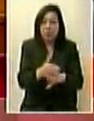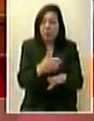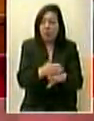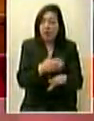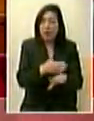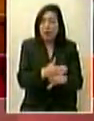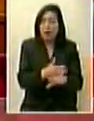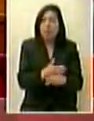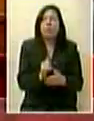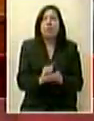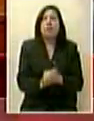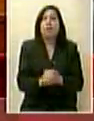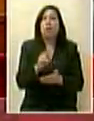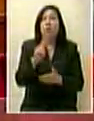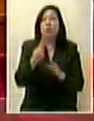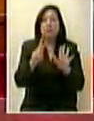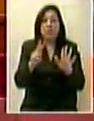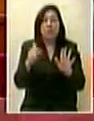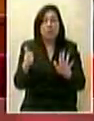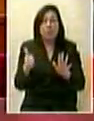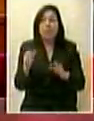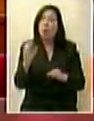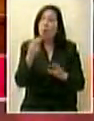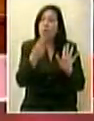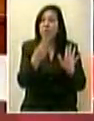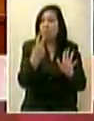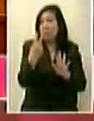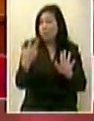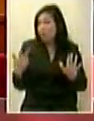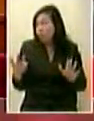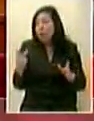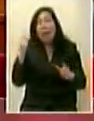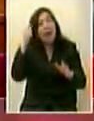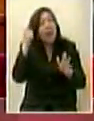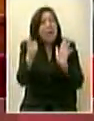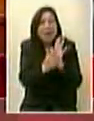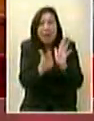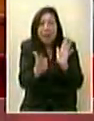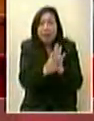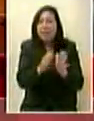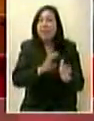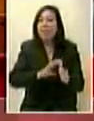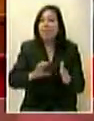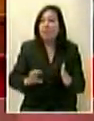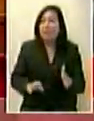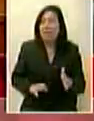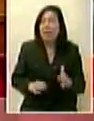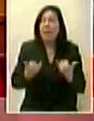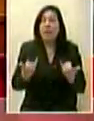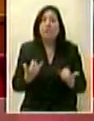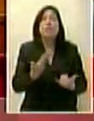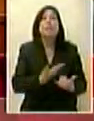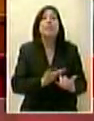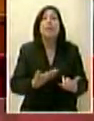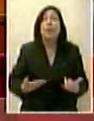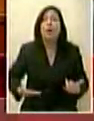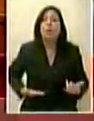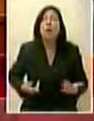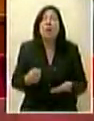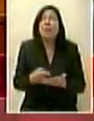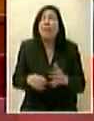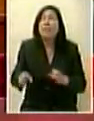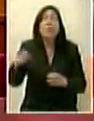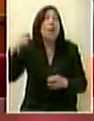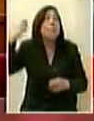paulatinamente al régimen del 276 o 728, dependiendo de la entidad del Estado. Este gobierno ha tomado la